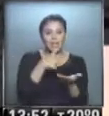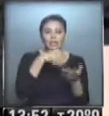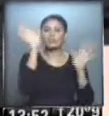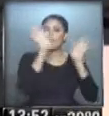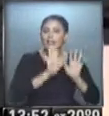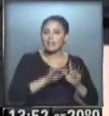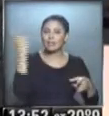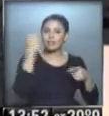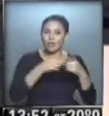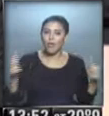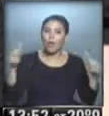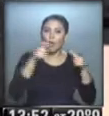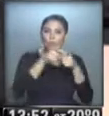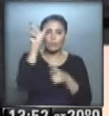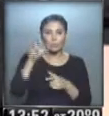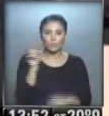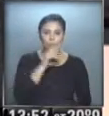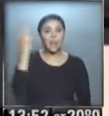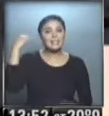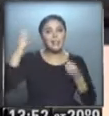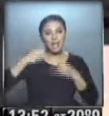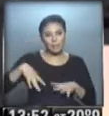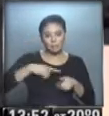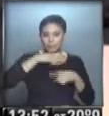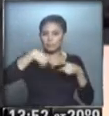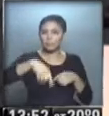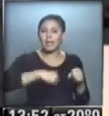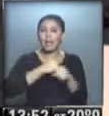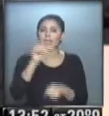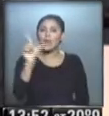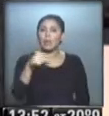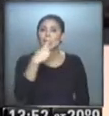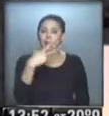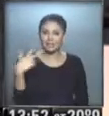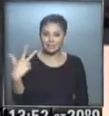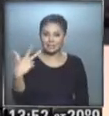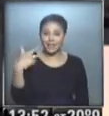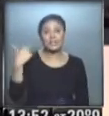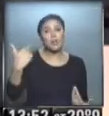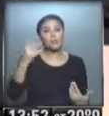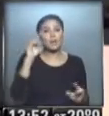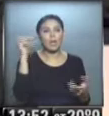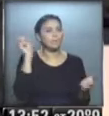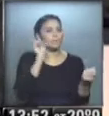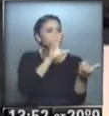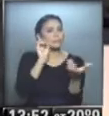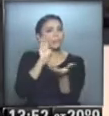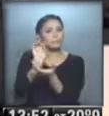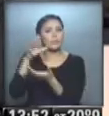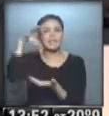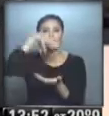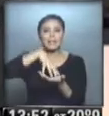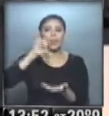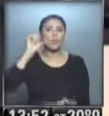ciclo Encuentros con Úrsula Meyer, que comenzó ayer y va a continuar hasta el próximo lunes 23, y en el cual se van a proyectar en la Sala Leopoldo